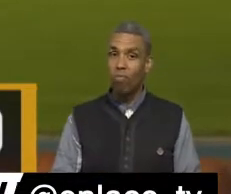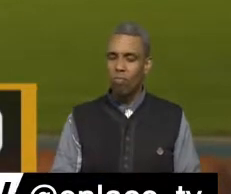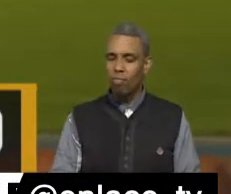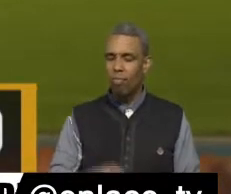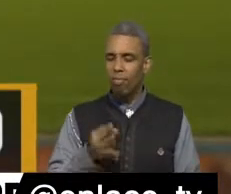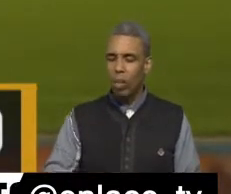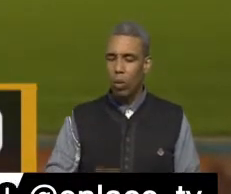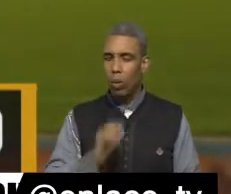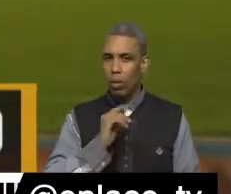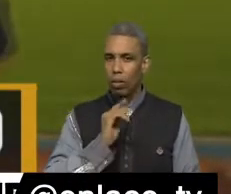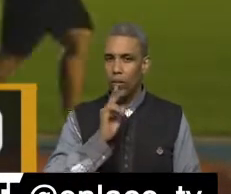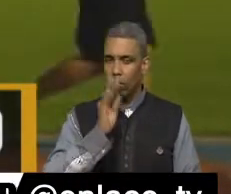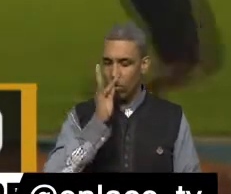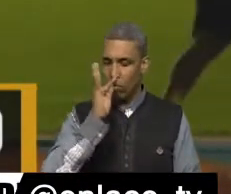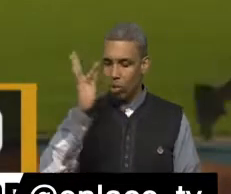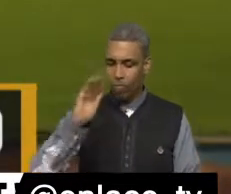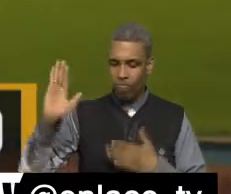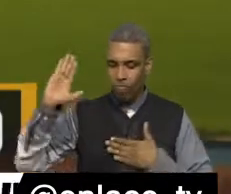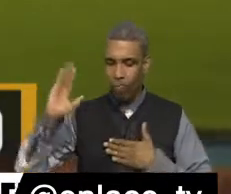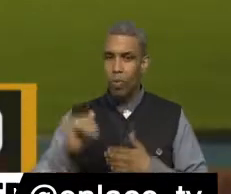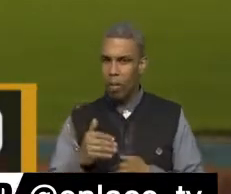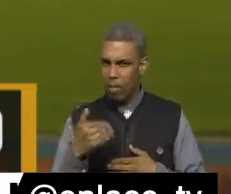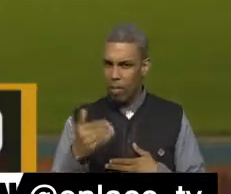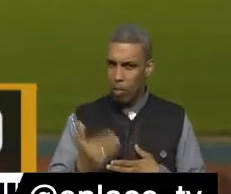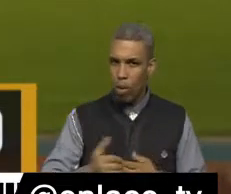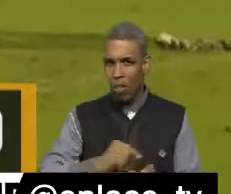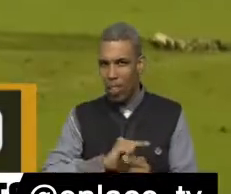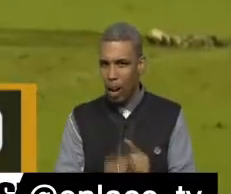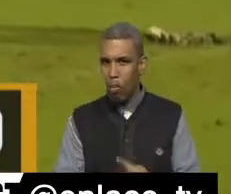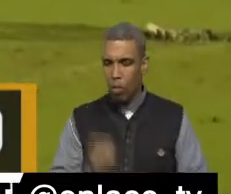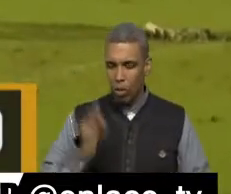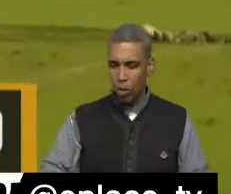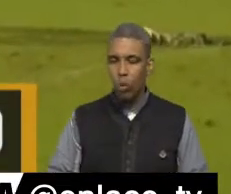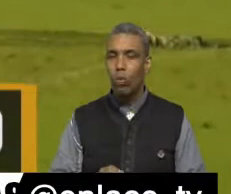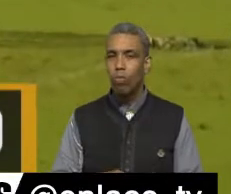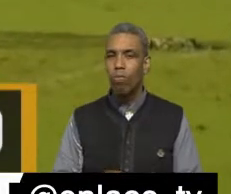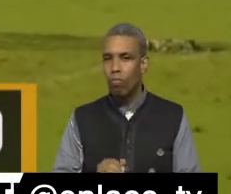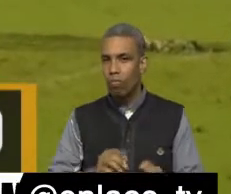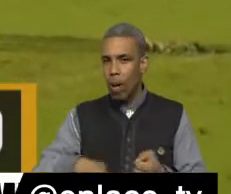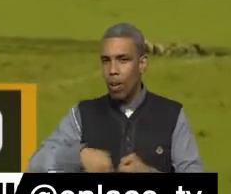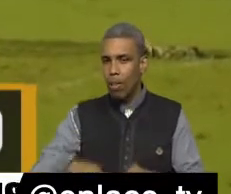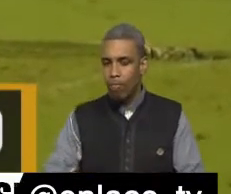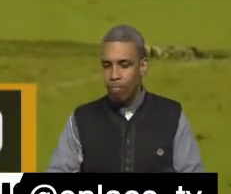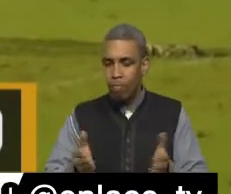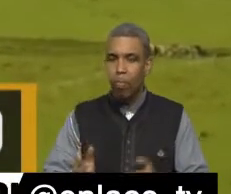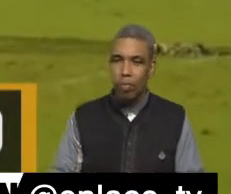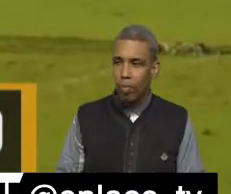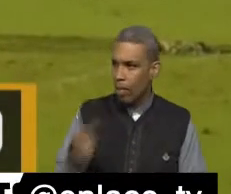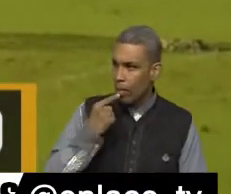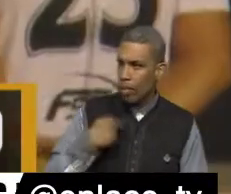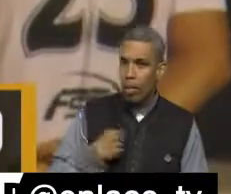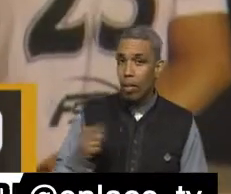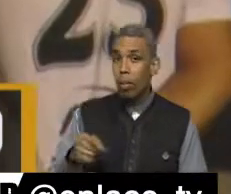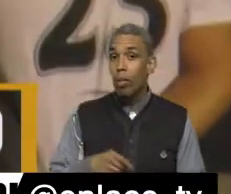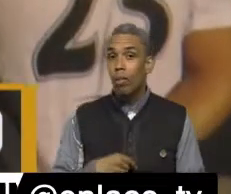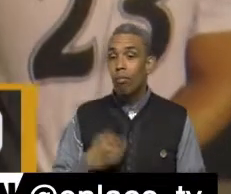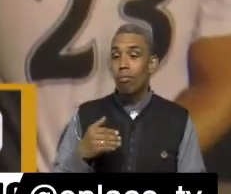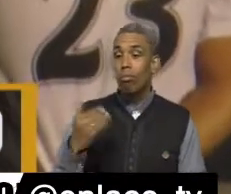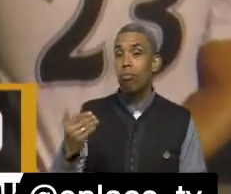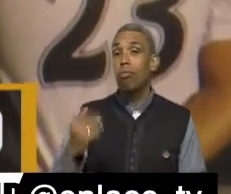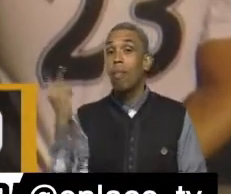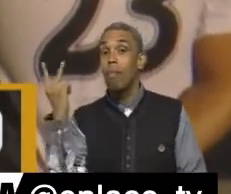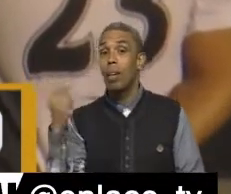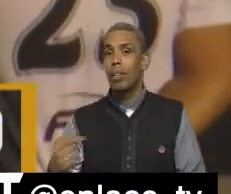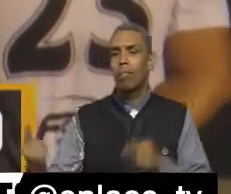máximo esfuerzo para que esta situación actual se revierta. El nuevo técnico de la Alianza Petrolera tendrá su primer reto el próximo viernes